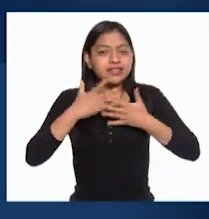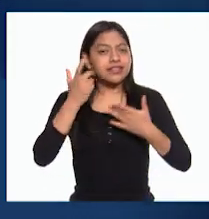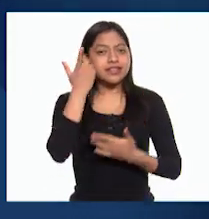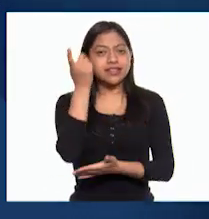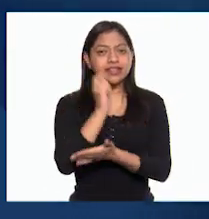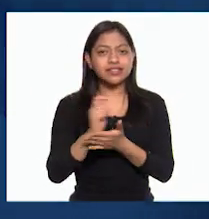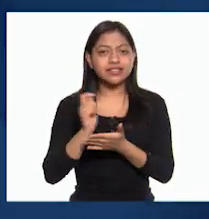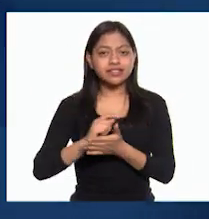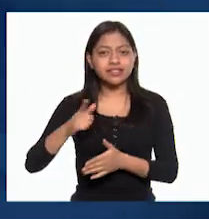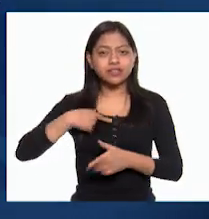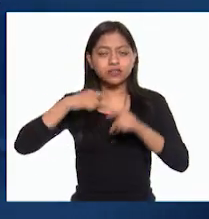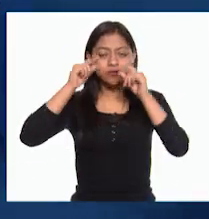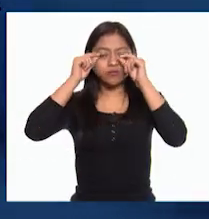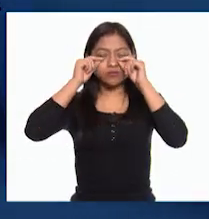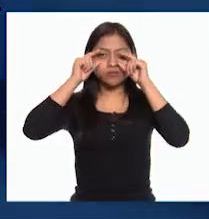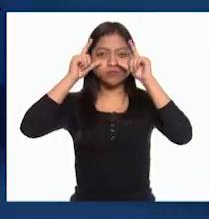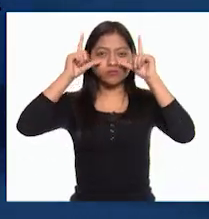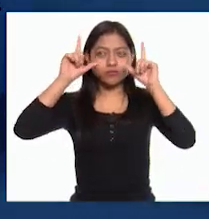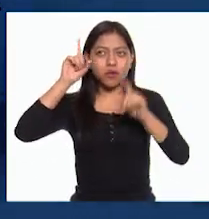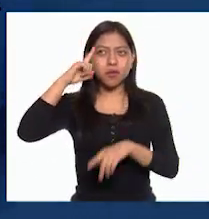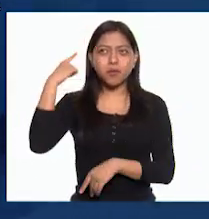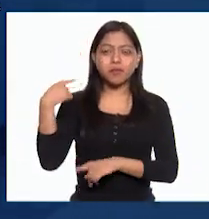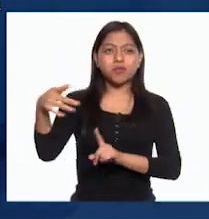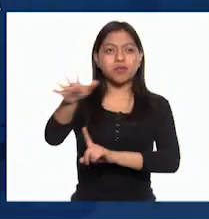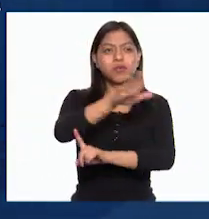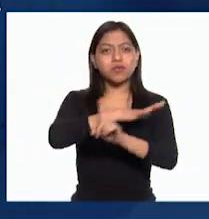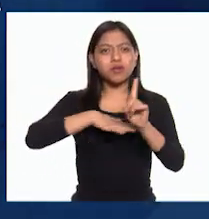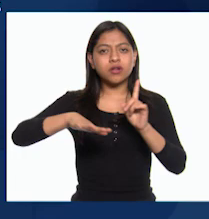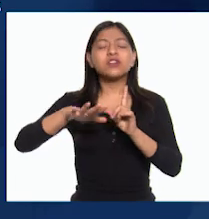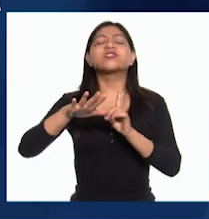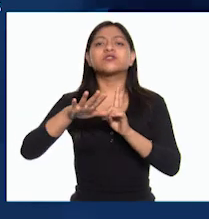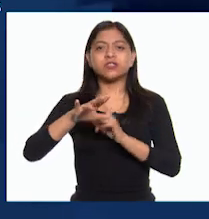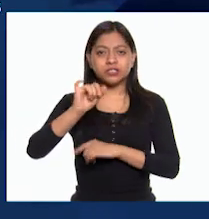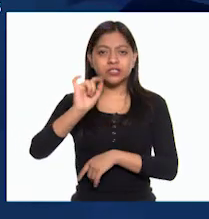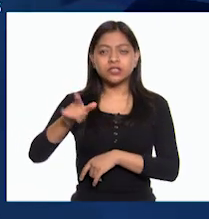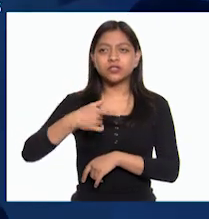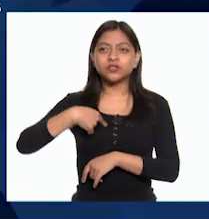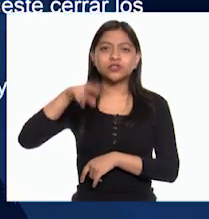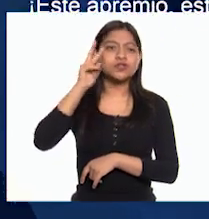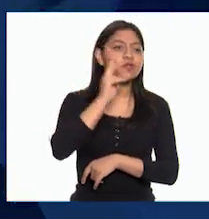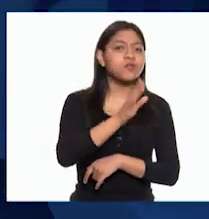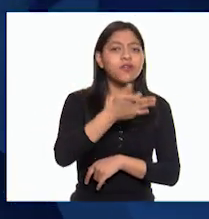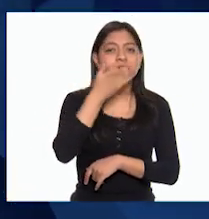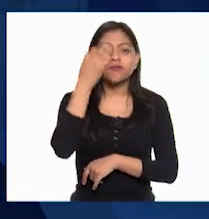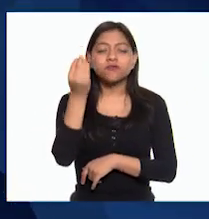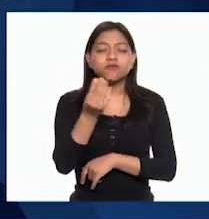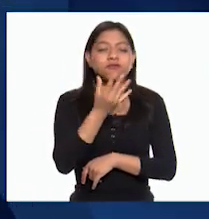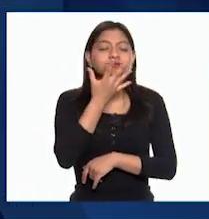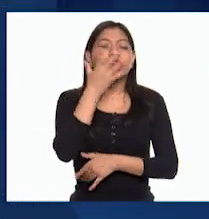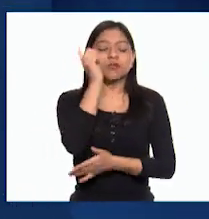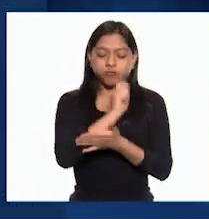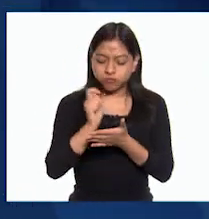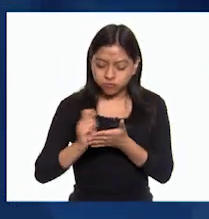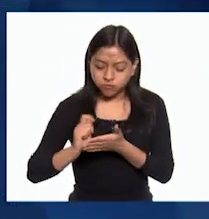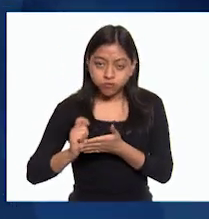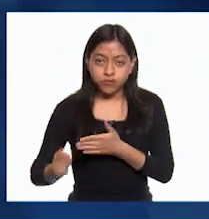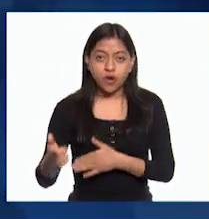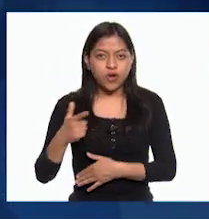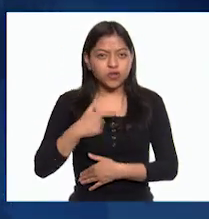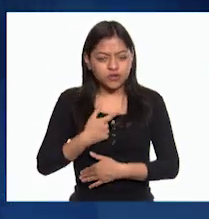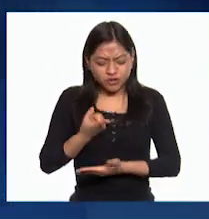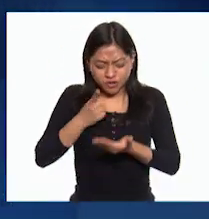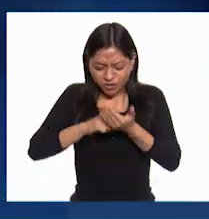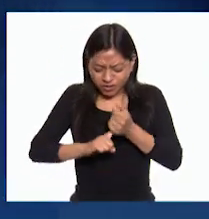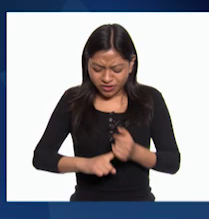este cerrar los ojos, acatar y convertir en cera la flor y su perfume. Gusanos de palabras carcomen por